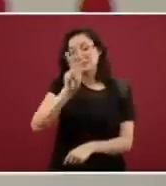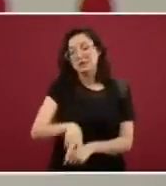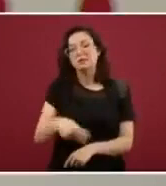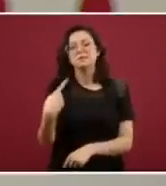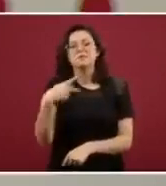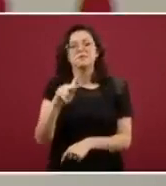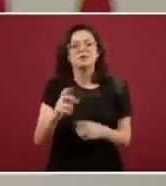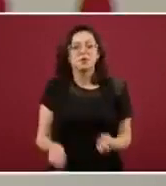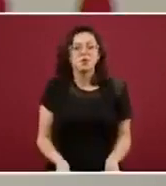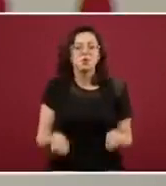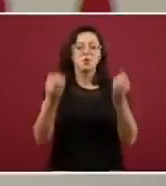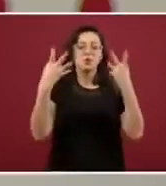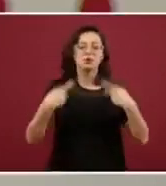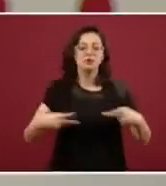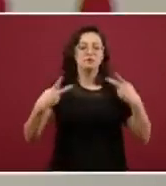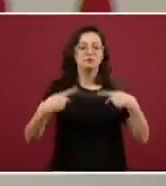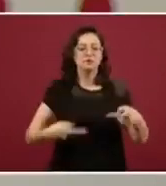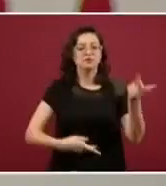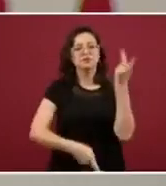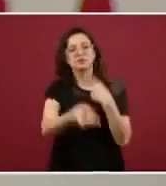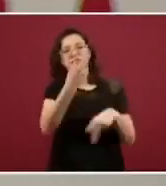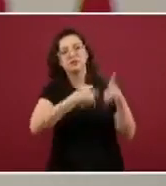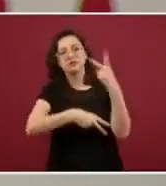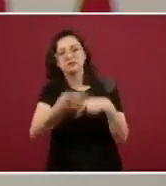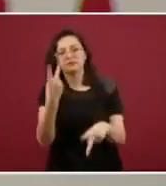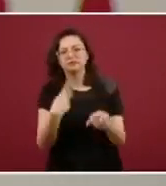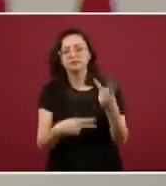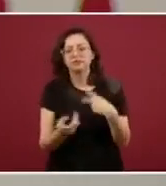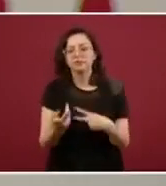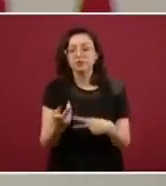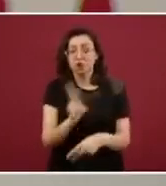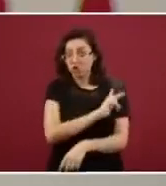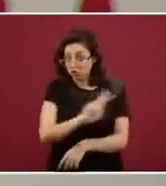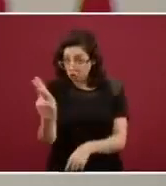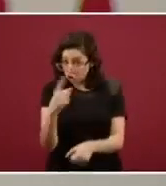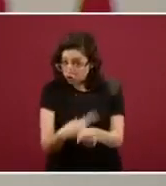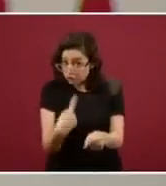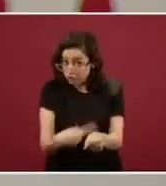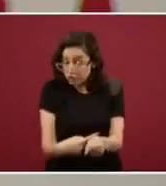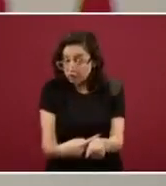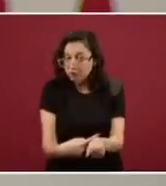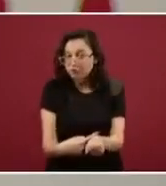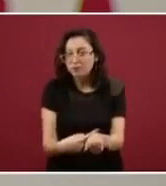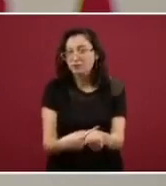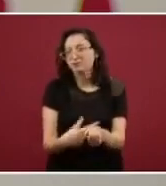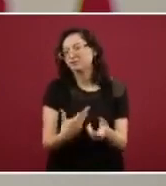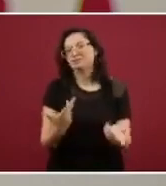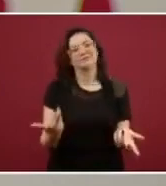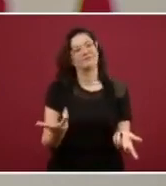de personas que vienen de Estados Unidos como si todos estuvieran infectados, pues es